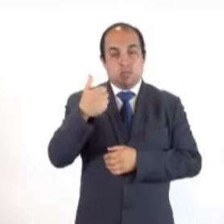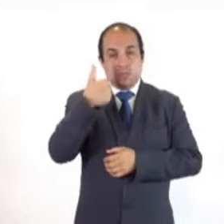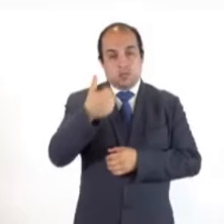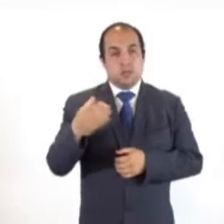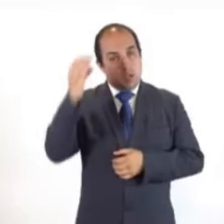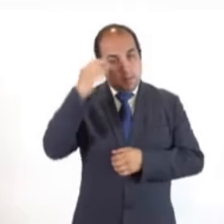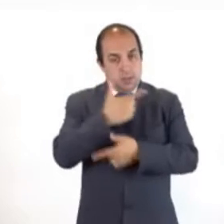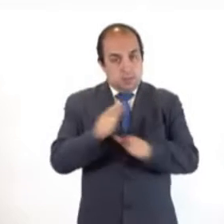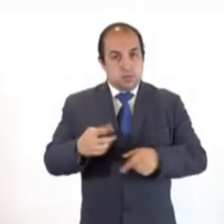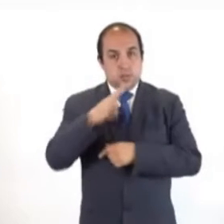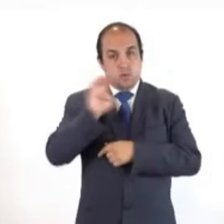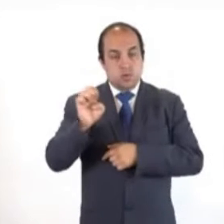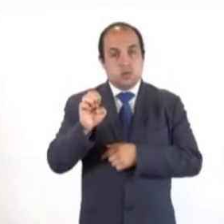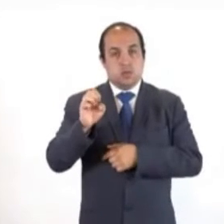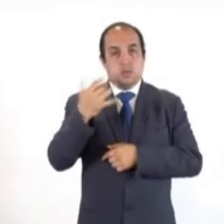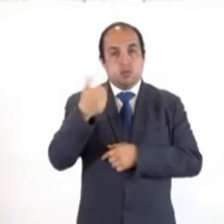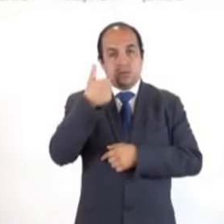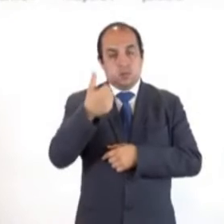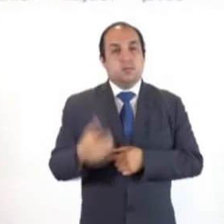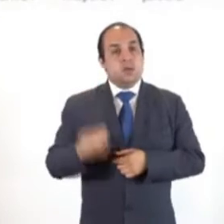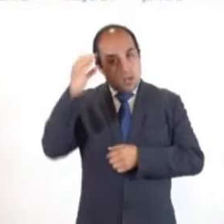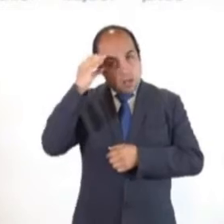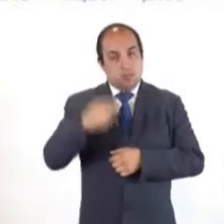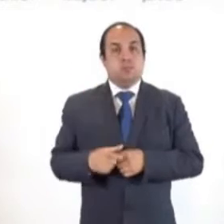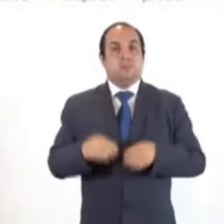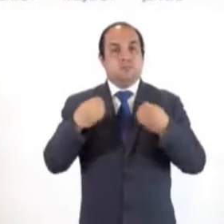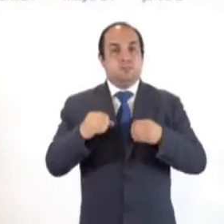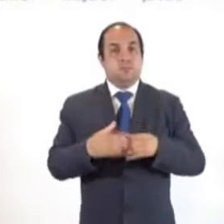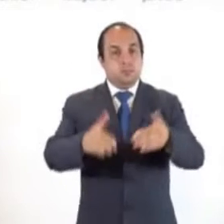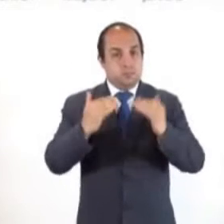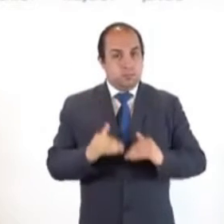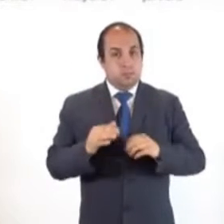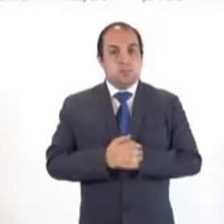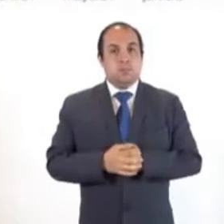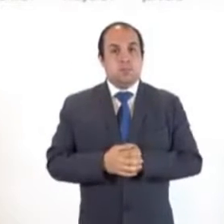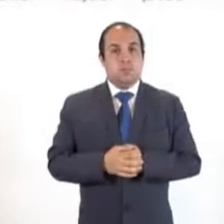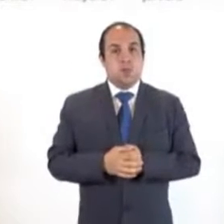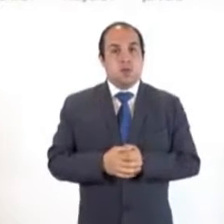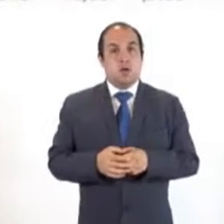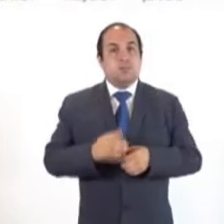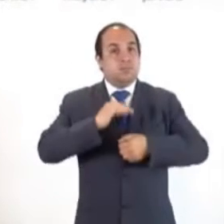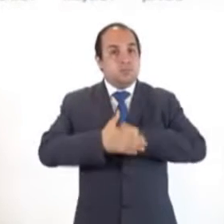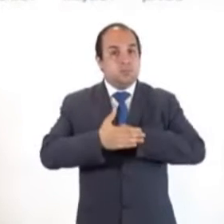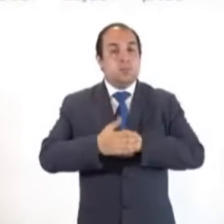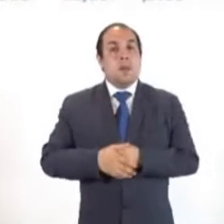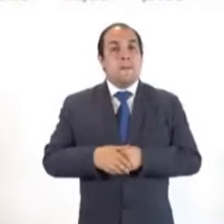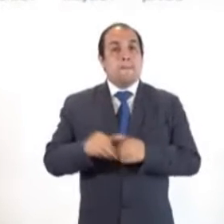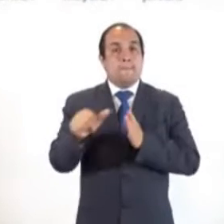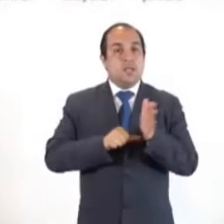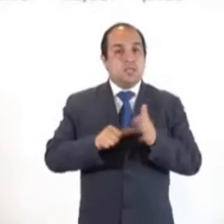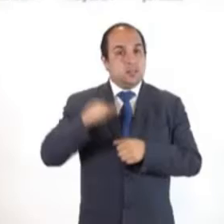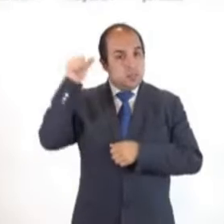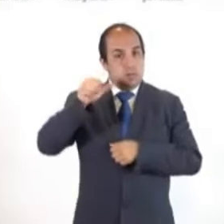camas libres y 466 camas ocupadas. Siguiente. Como cerró el mes de abril en términos de